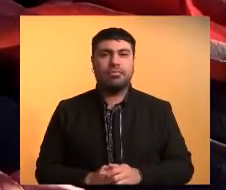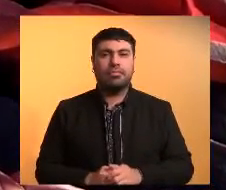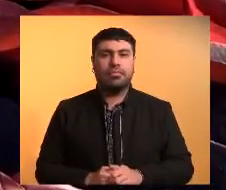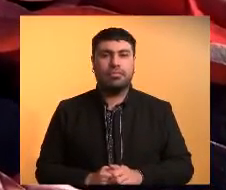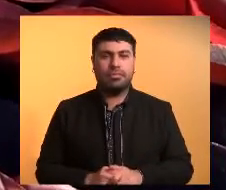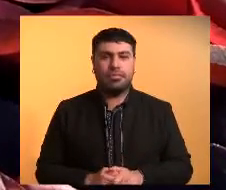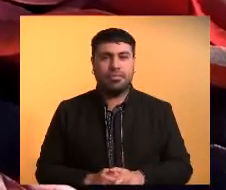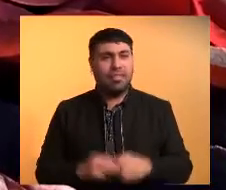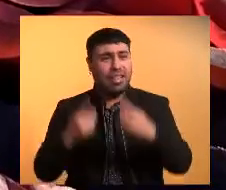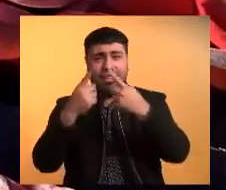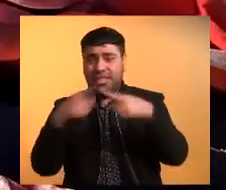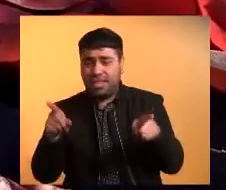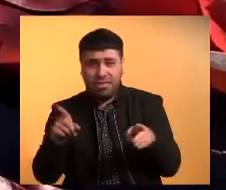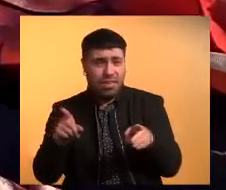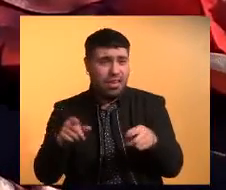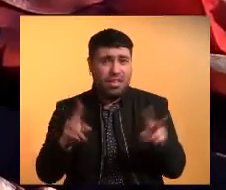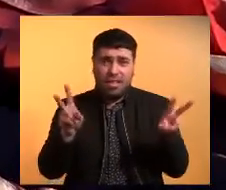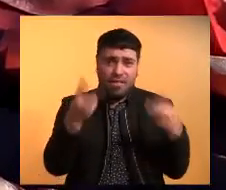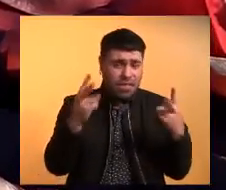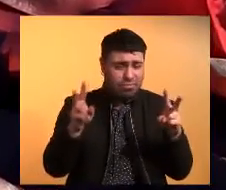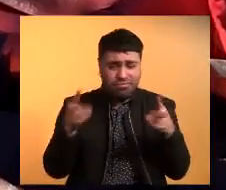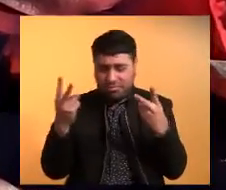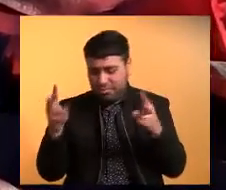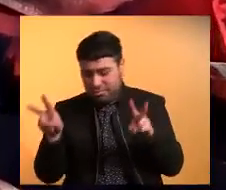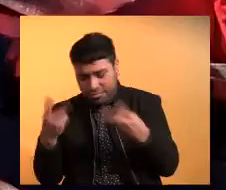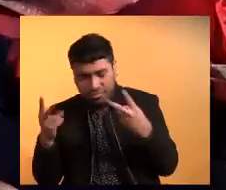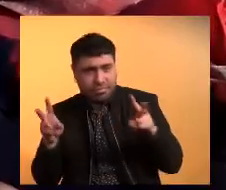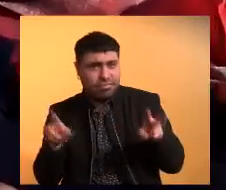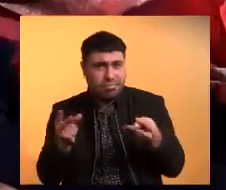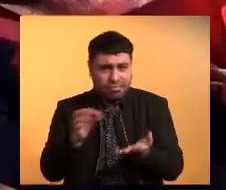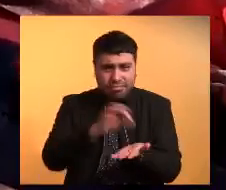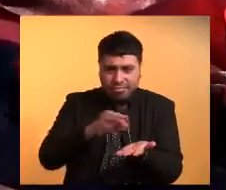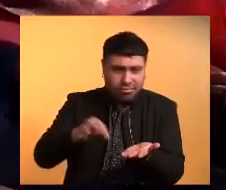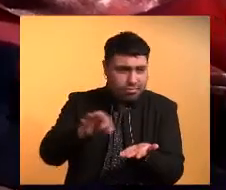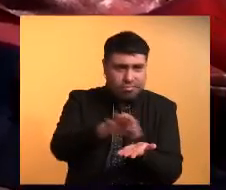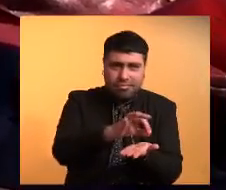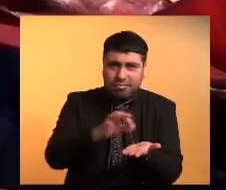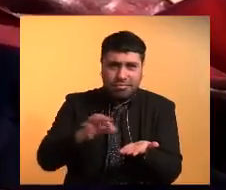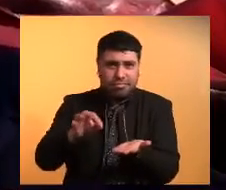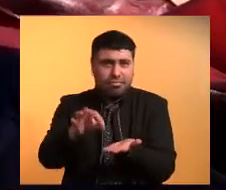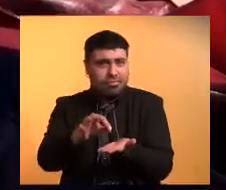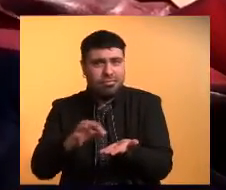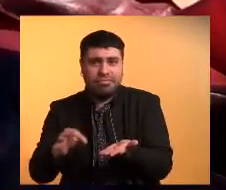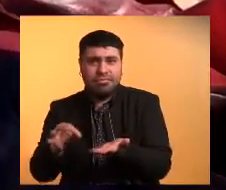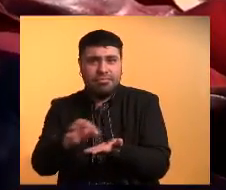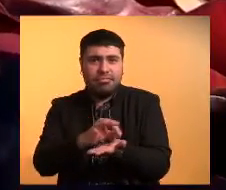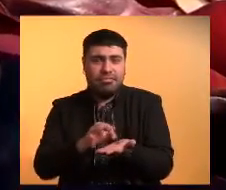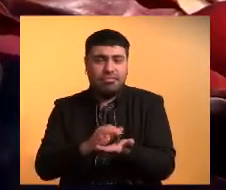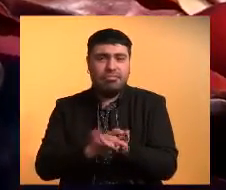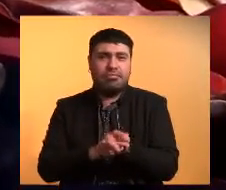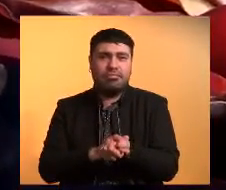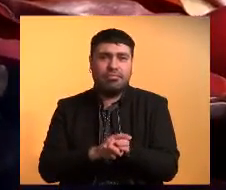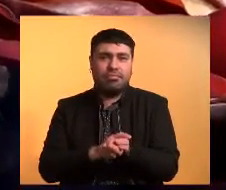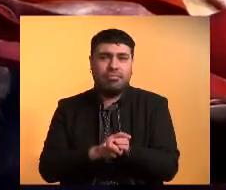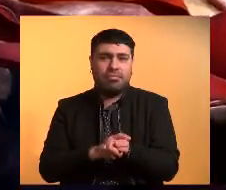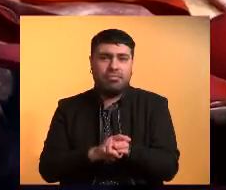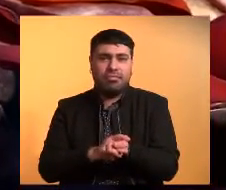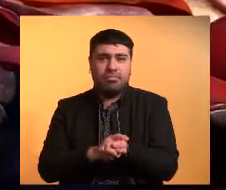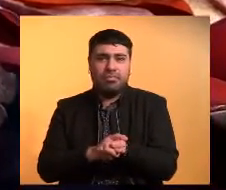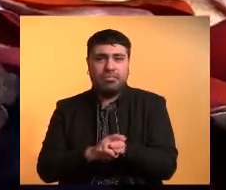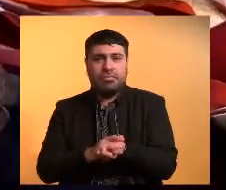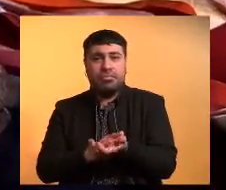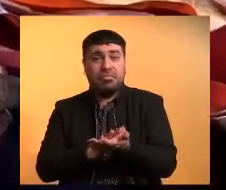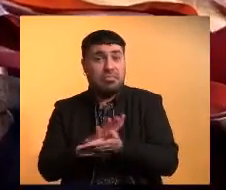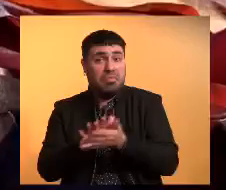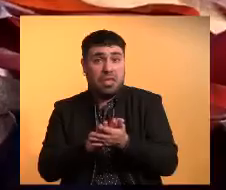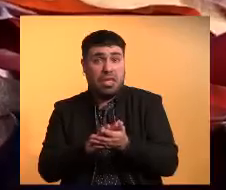hay anélidos, hay una serie de otros organismos que también viven asociados, y particularmente son etapas juveniles de muchos